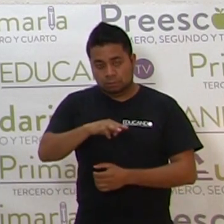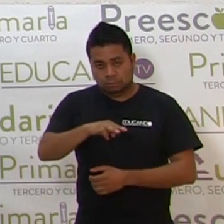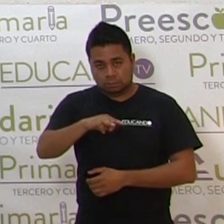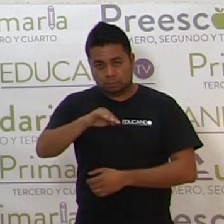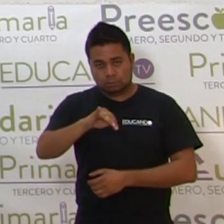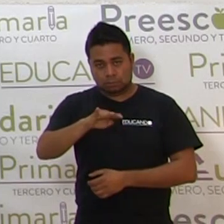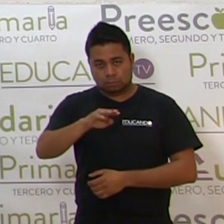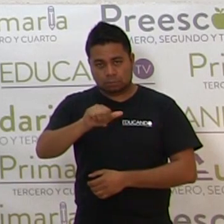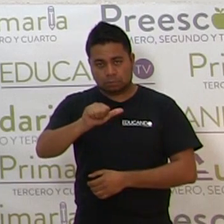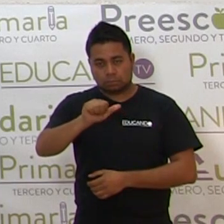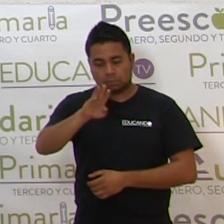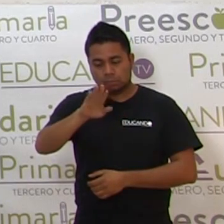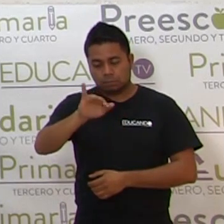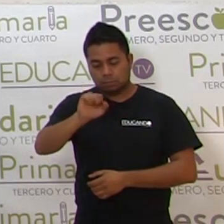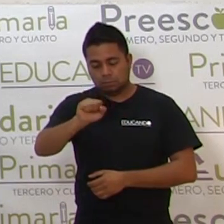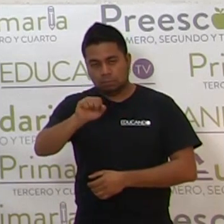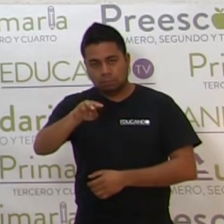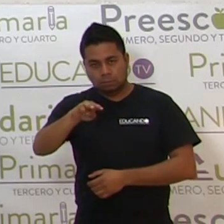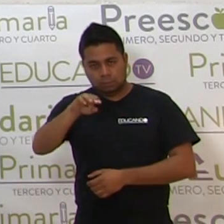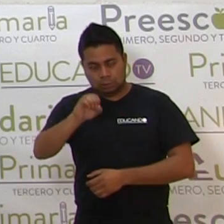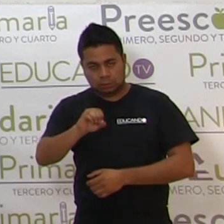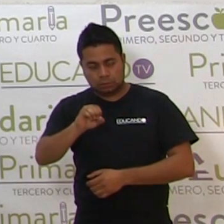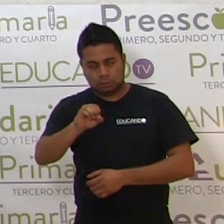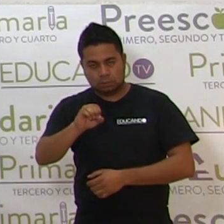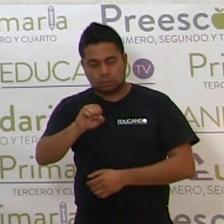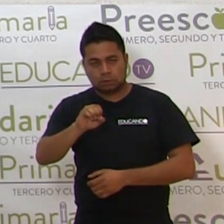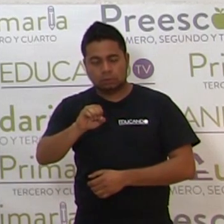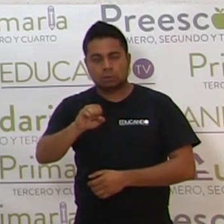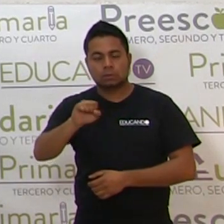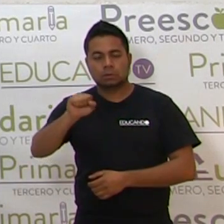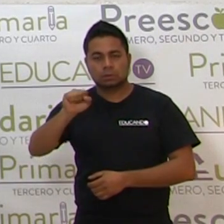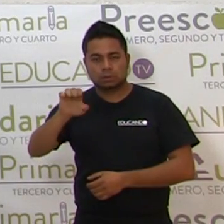bien, mi abismo se